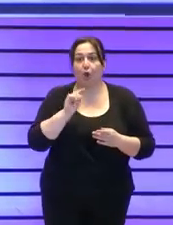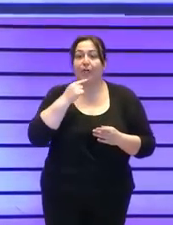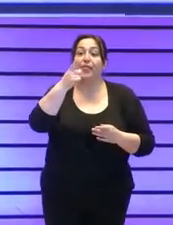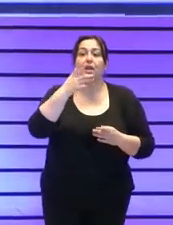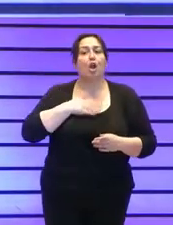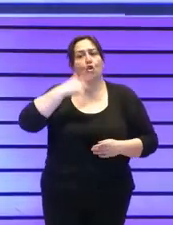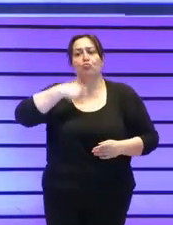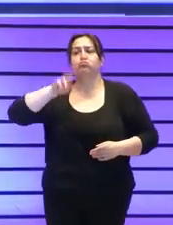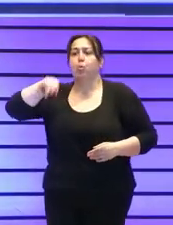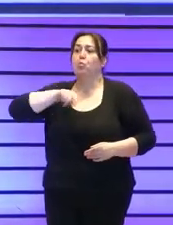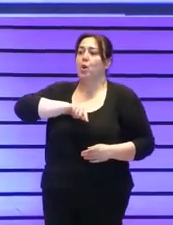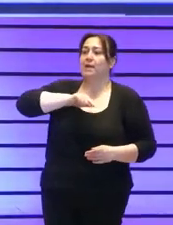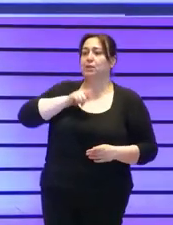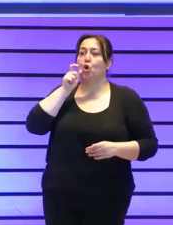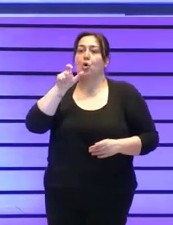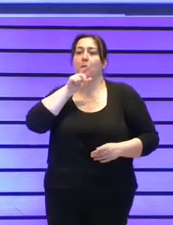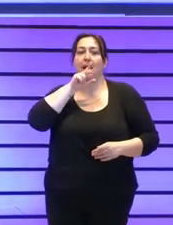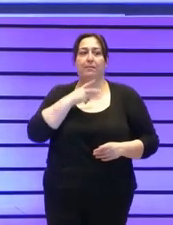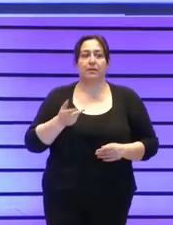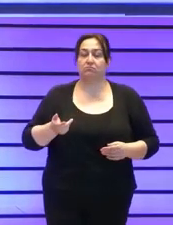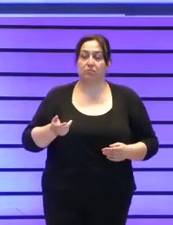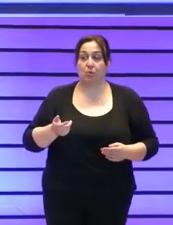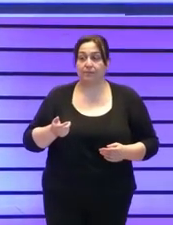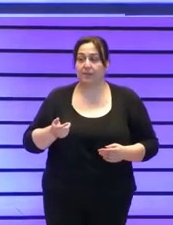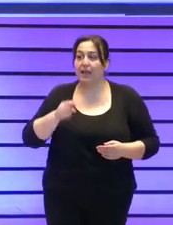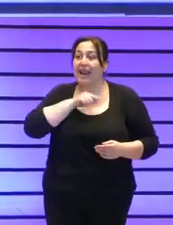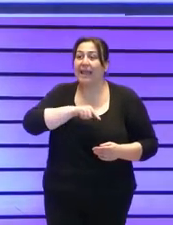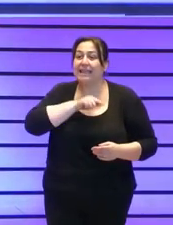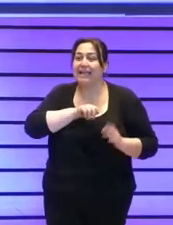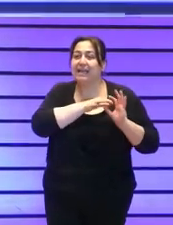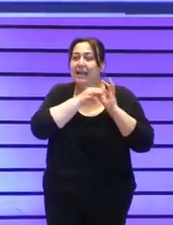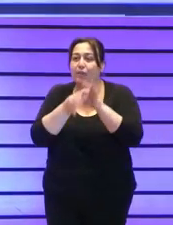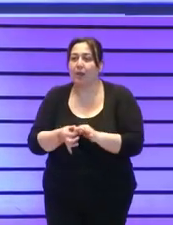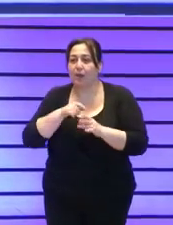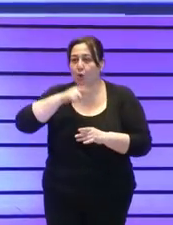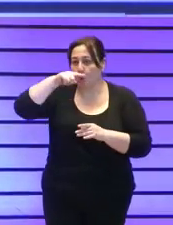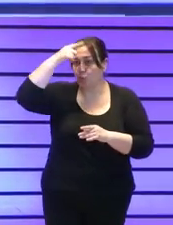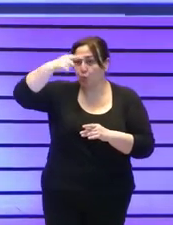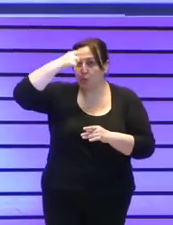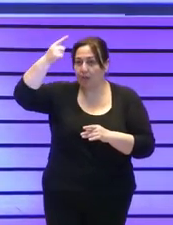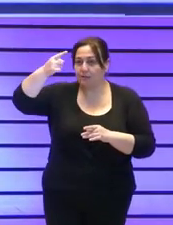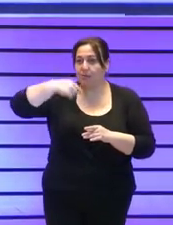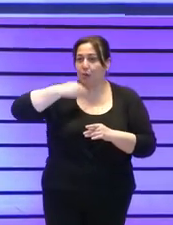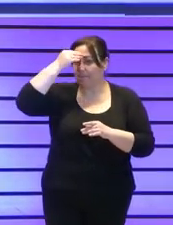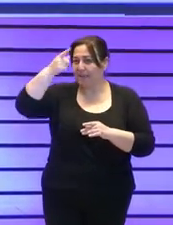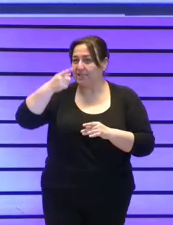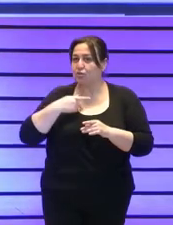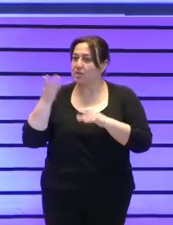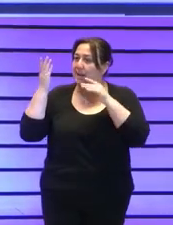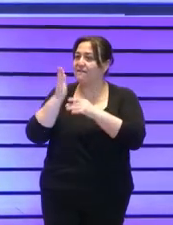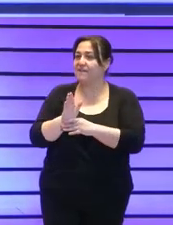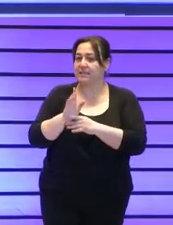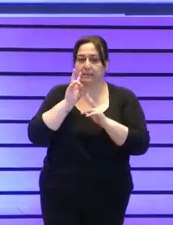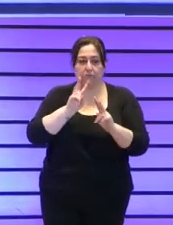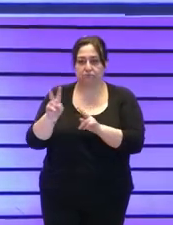somos, ¿no? Entonces, tiene que ver con esa cultura que yo creo que se manifiesta bastante en el día